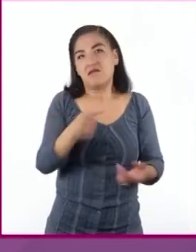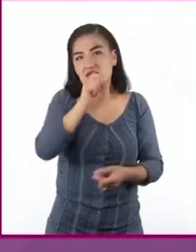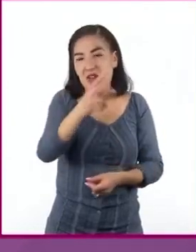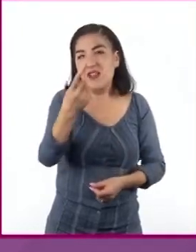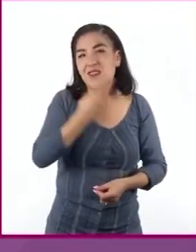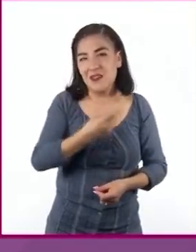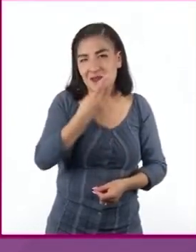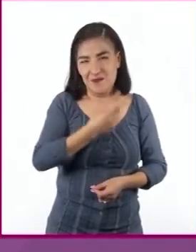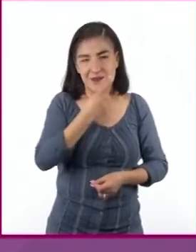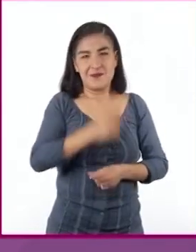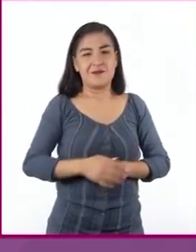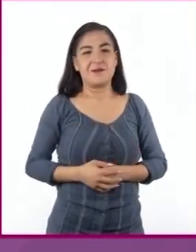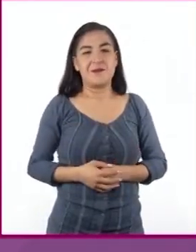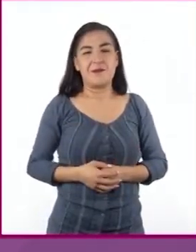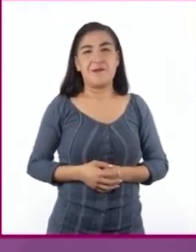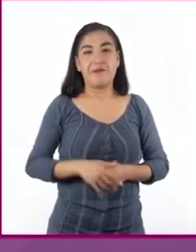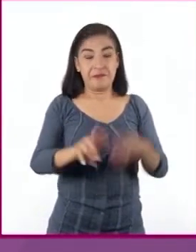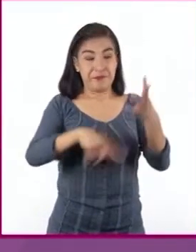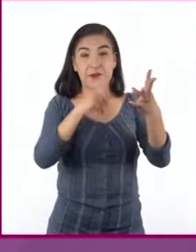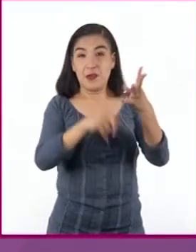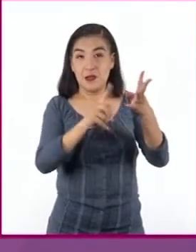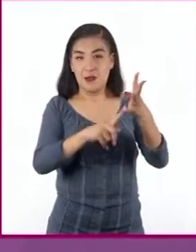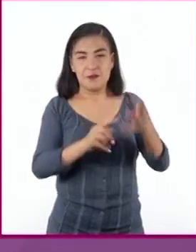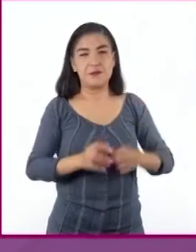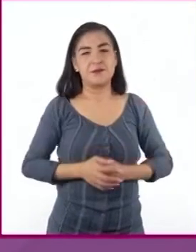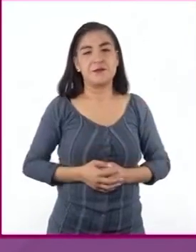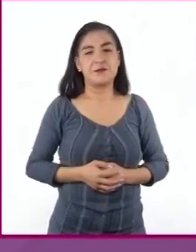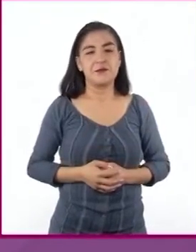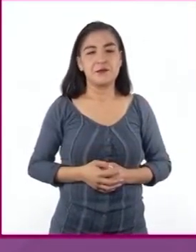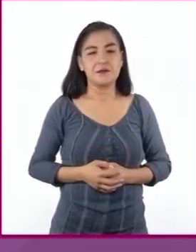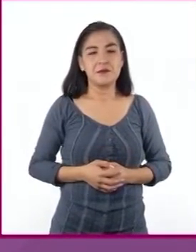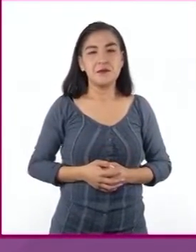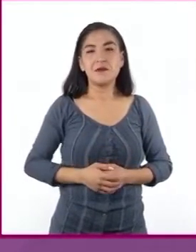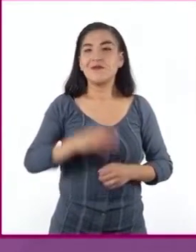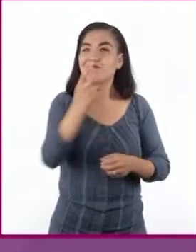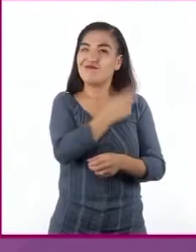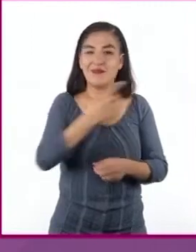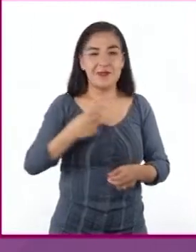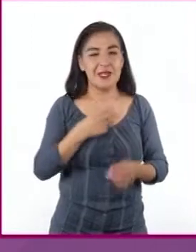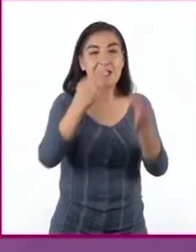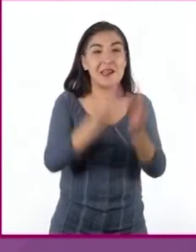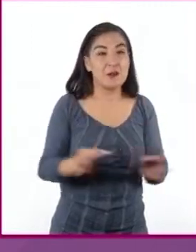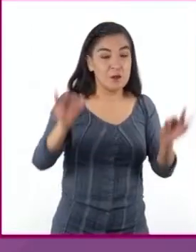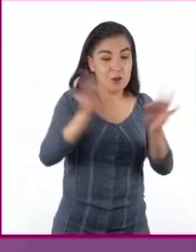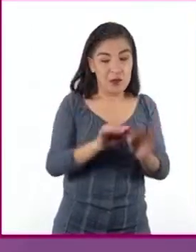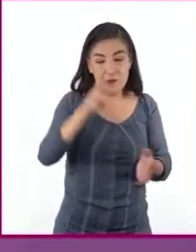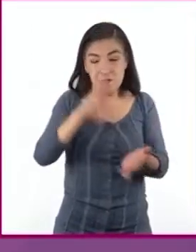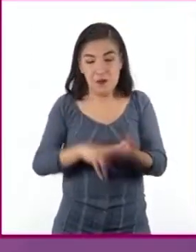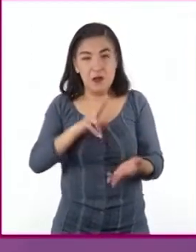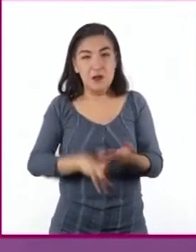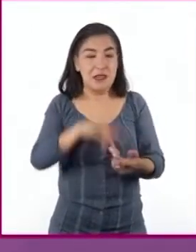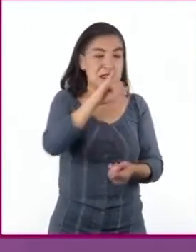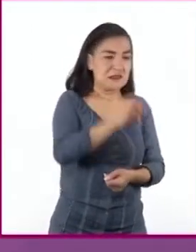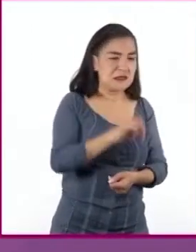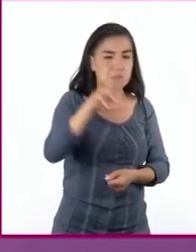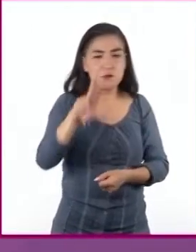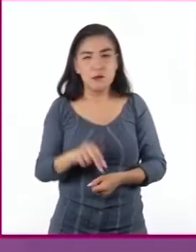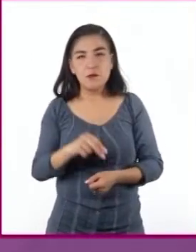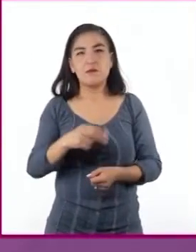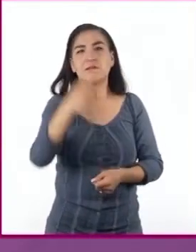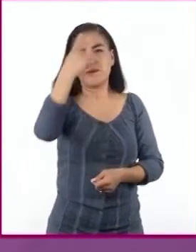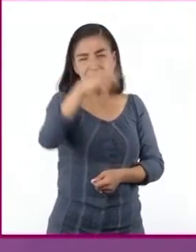diabetes. El cuarto paso consiste en valorar las ventajas y desventajas de consumir ese